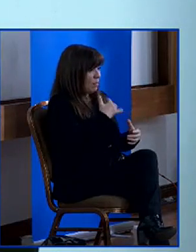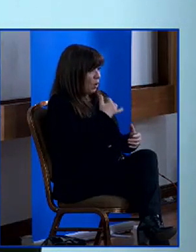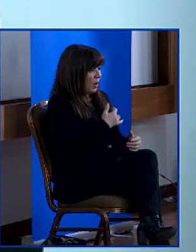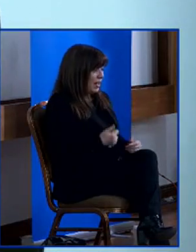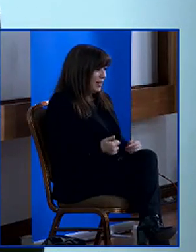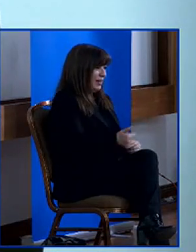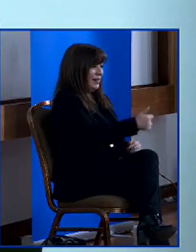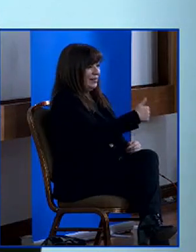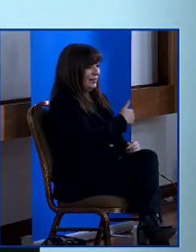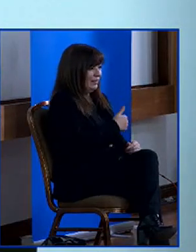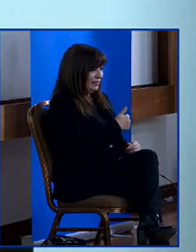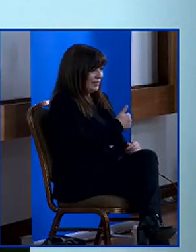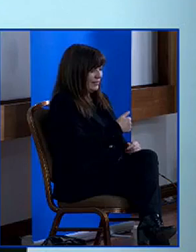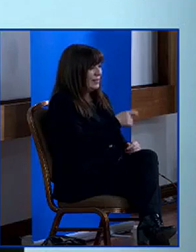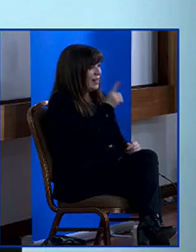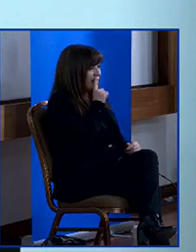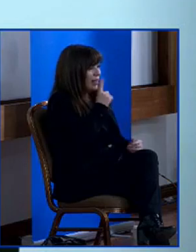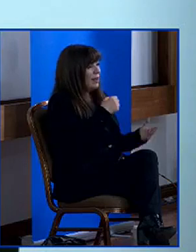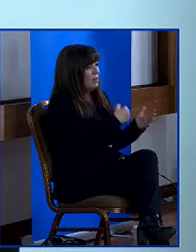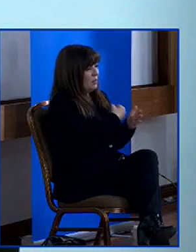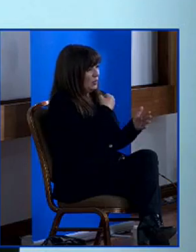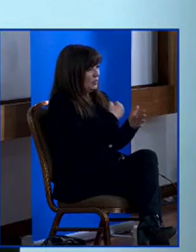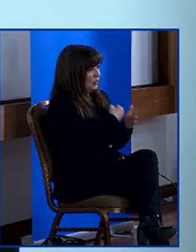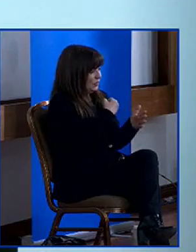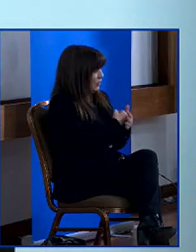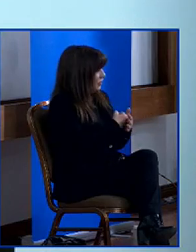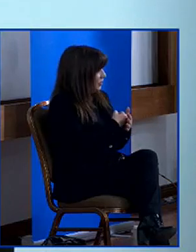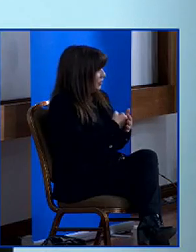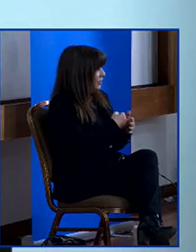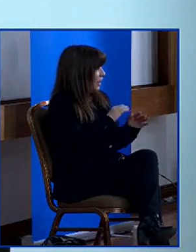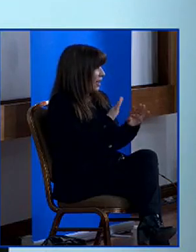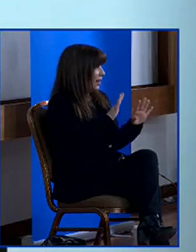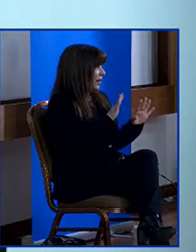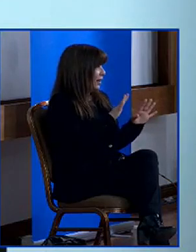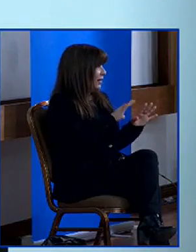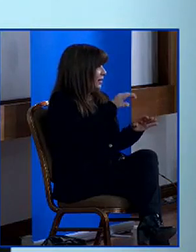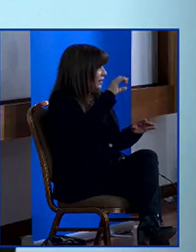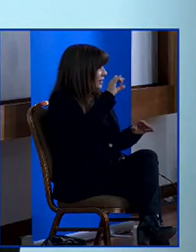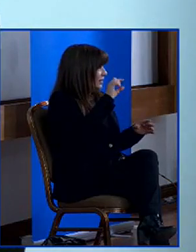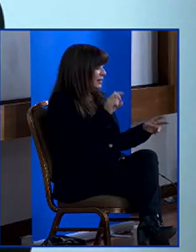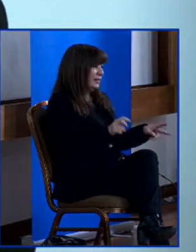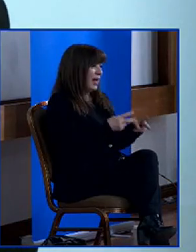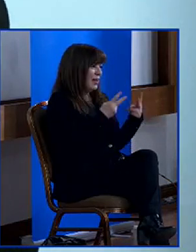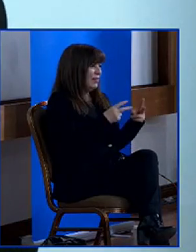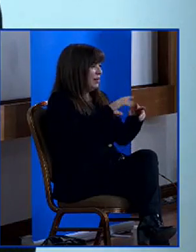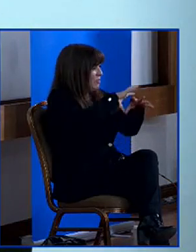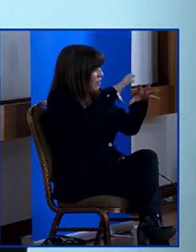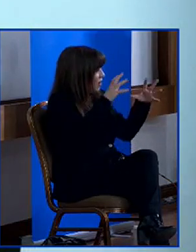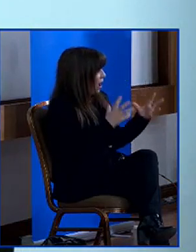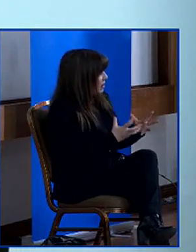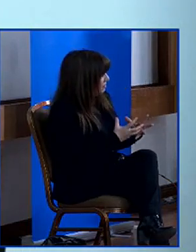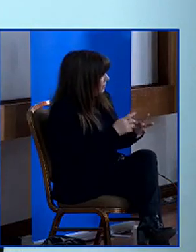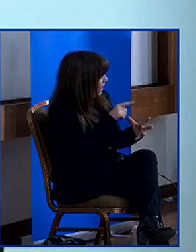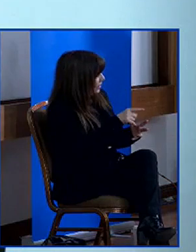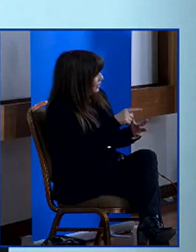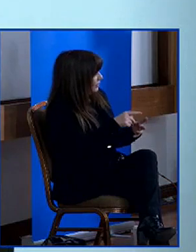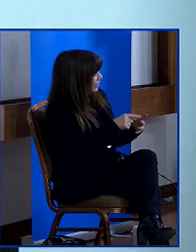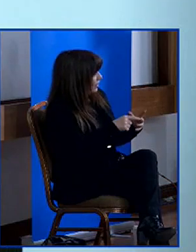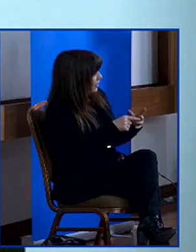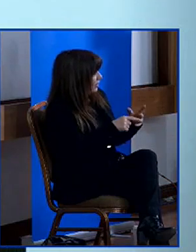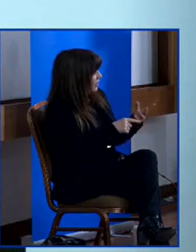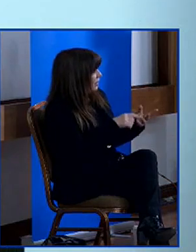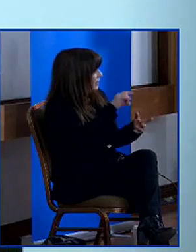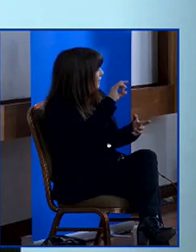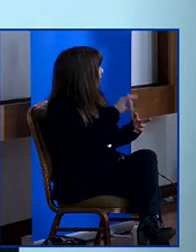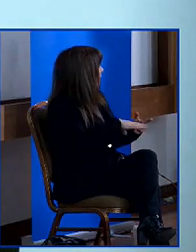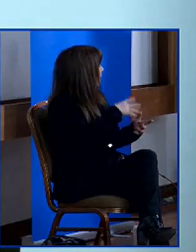todos y tenemos que luchar por ello. Así que nada, salvemos el planeta, salvémonos a nosotros sobre todo, y